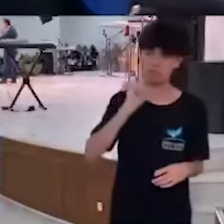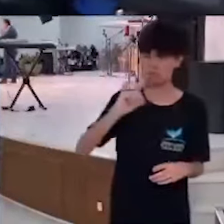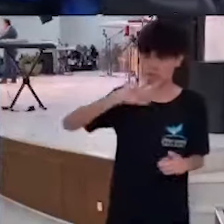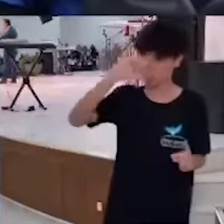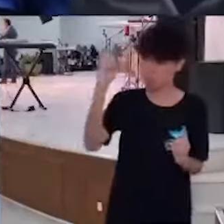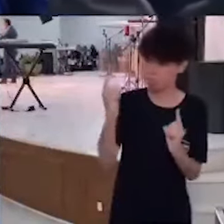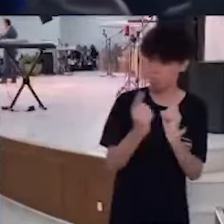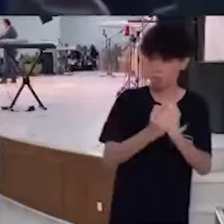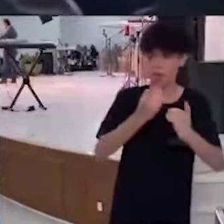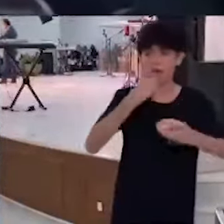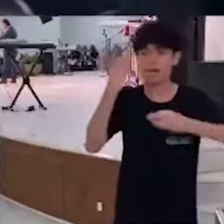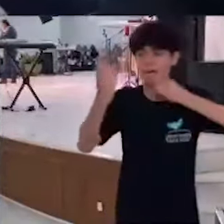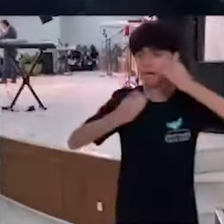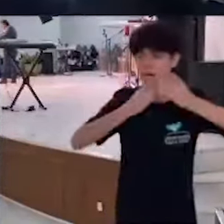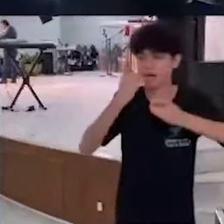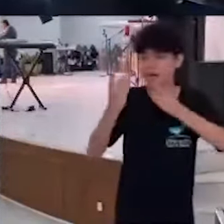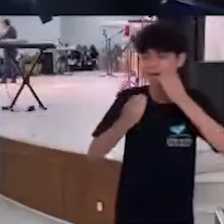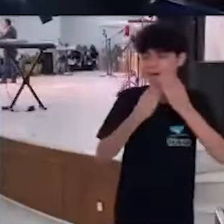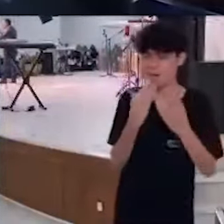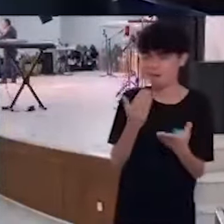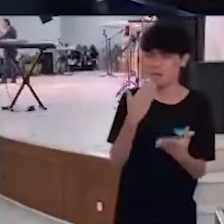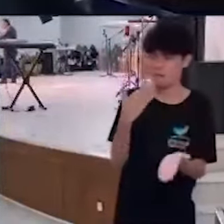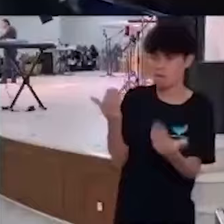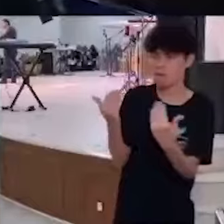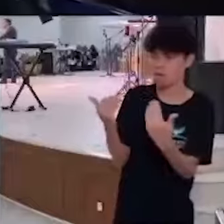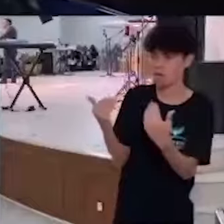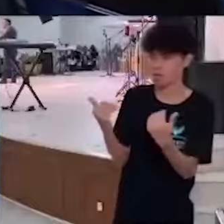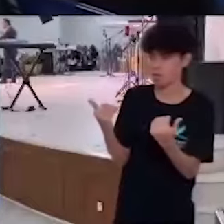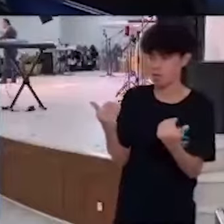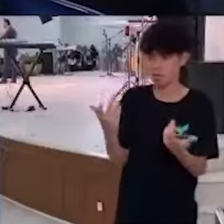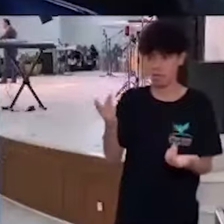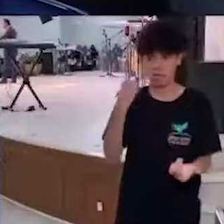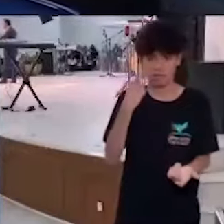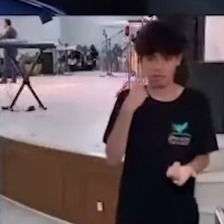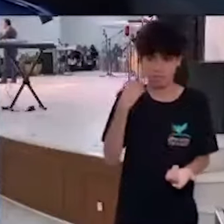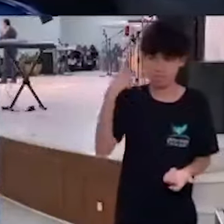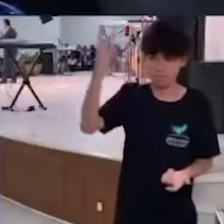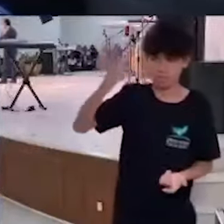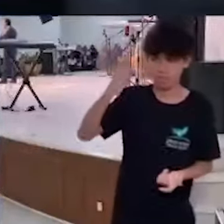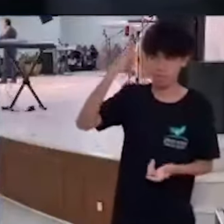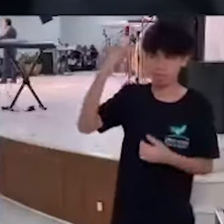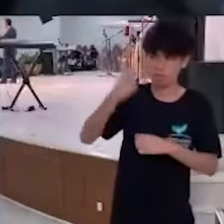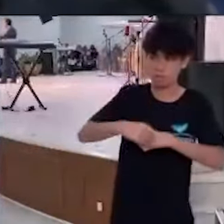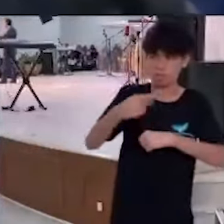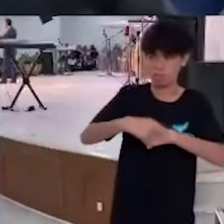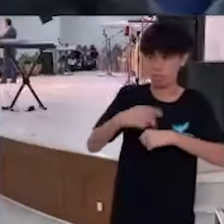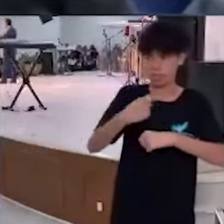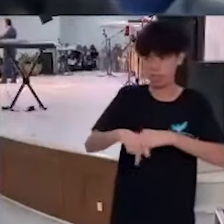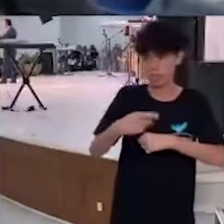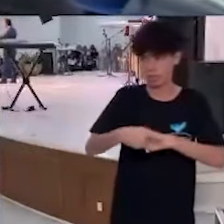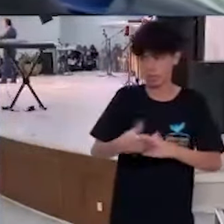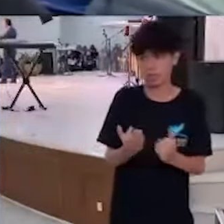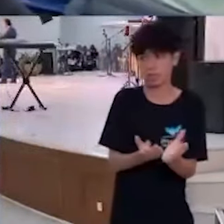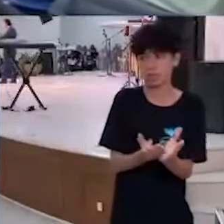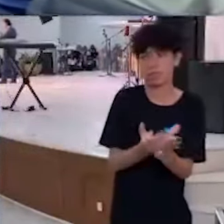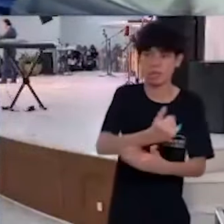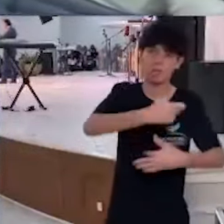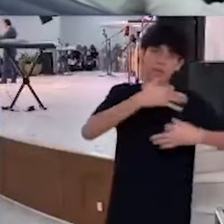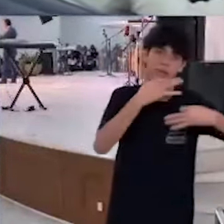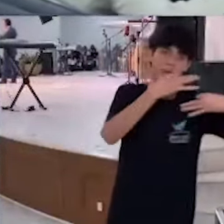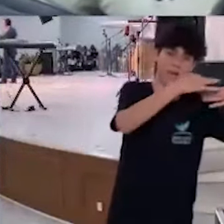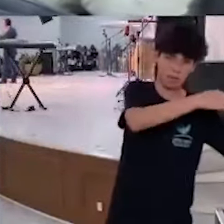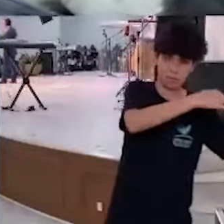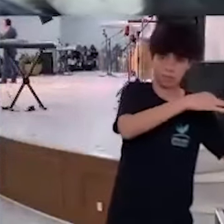ese pastor está en peligro de caer en el pecado de adulterio. Tengamos